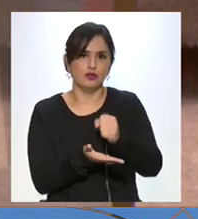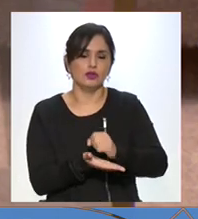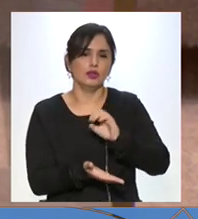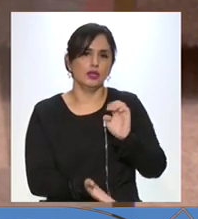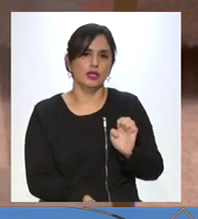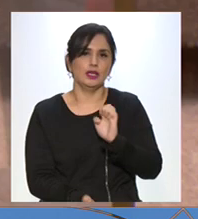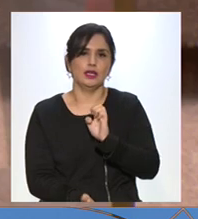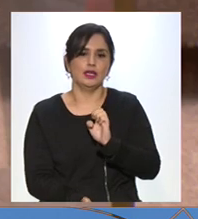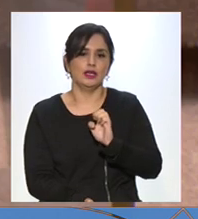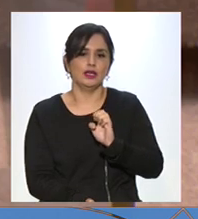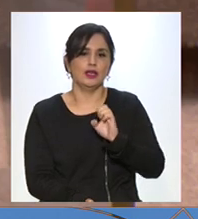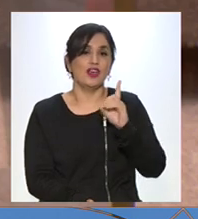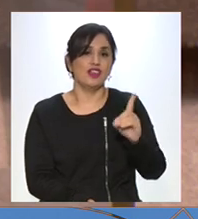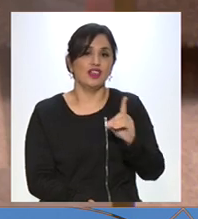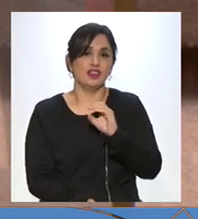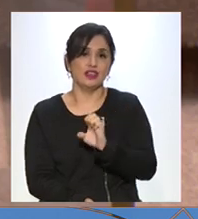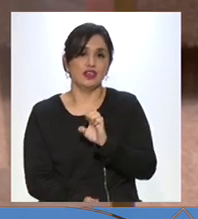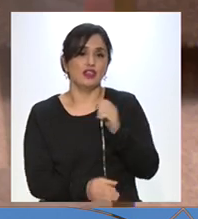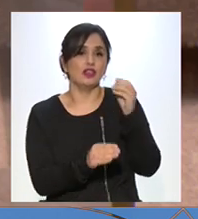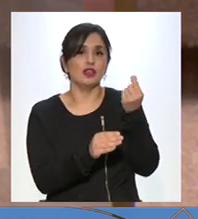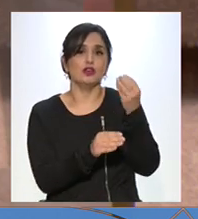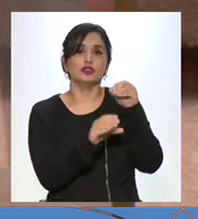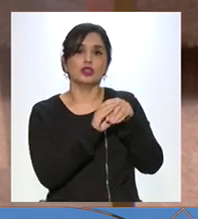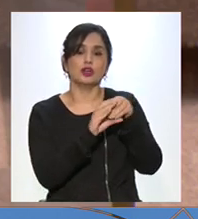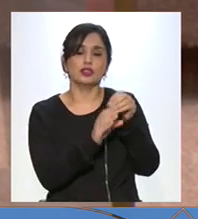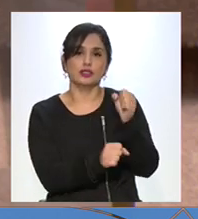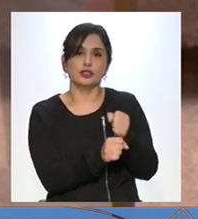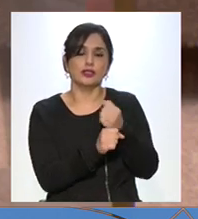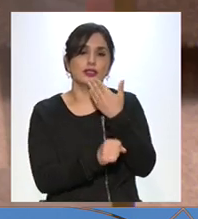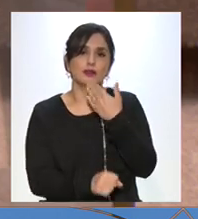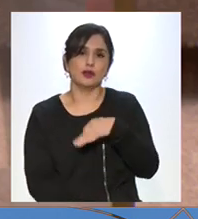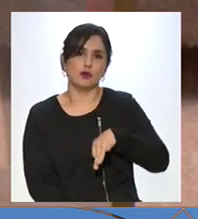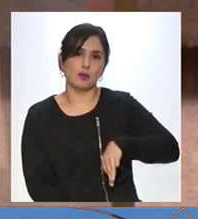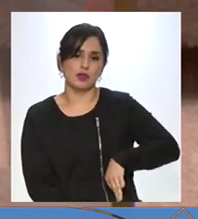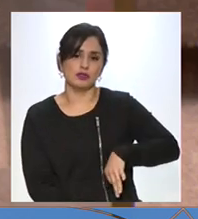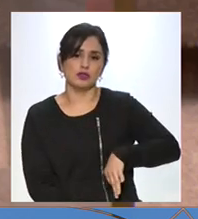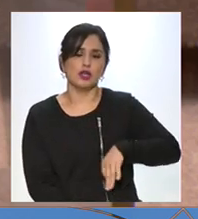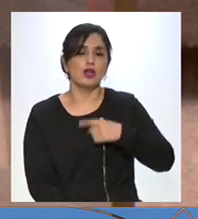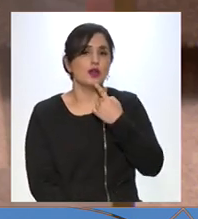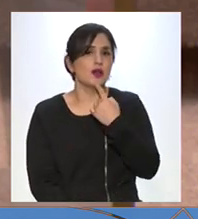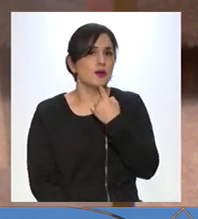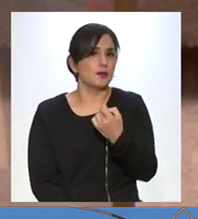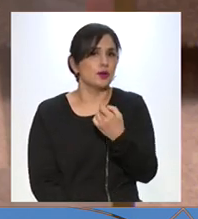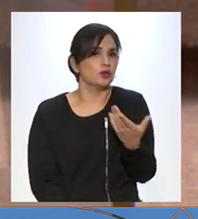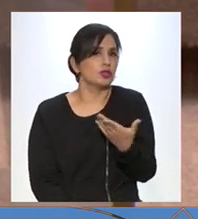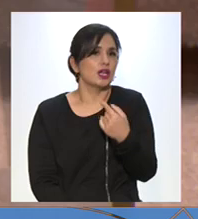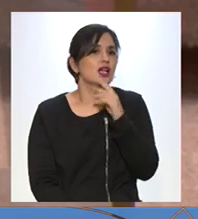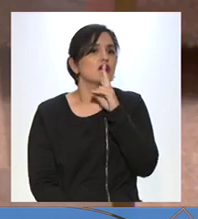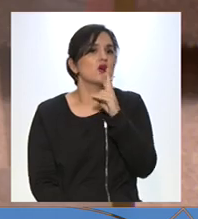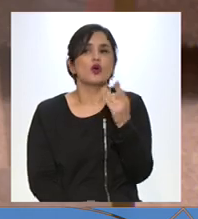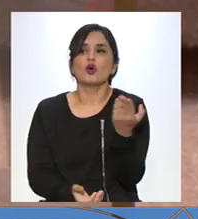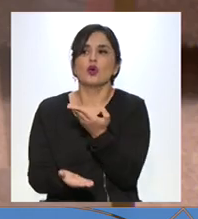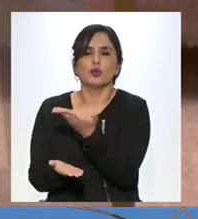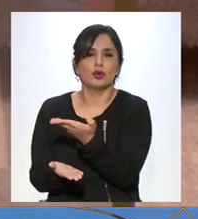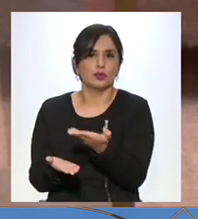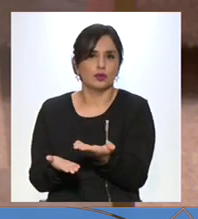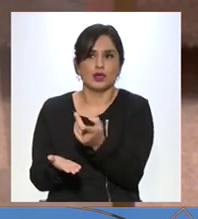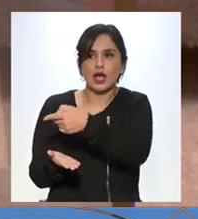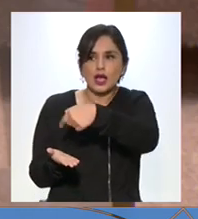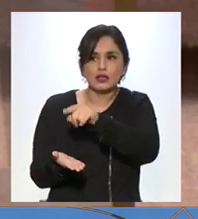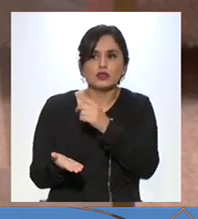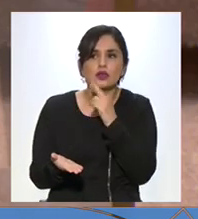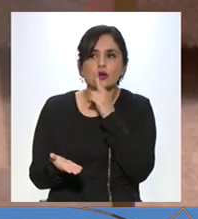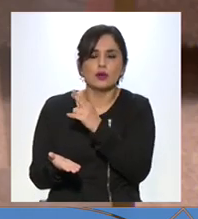de nuestros ahorrantes, de nuestros trabajadores, y también de los pensionados. Y la pregunta es, ¿qué se les responde a ellos? ¿Qué se